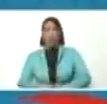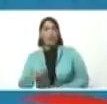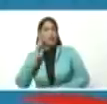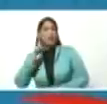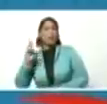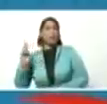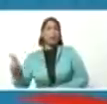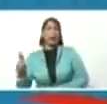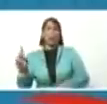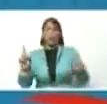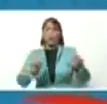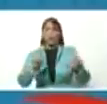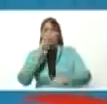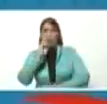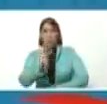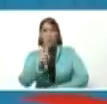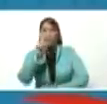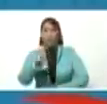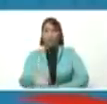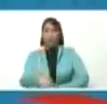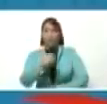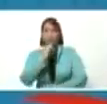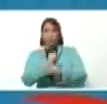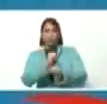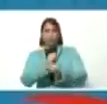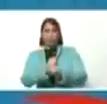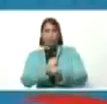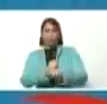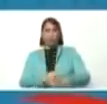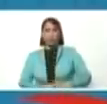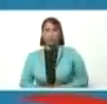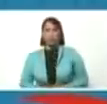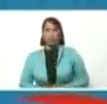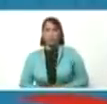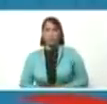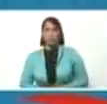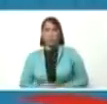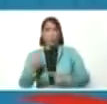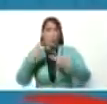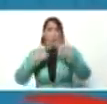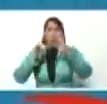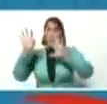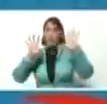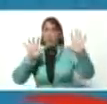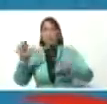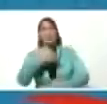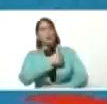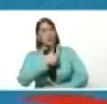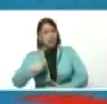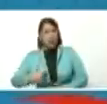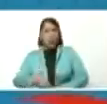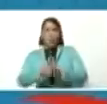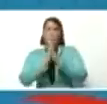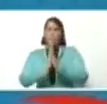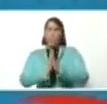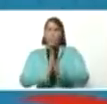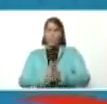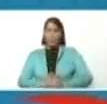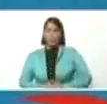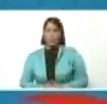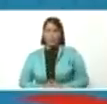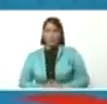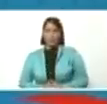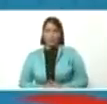la televisión, las redes sociales, más allá de nuestra frontera. Así que yo quisiera que